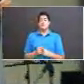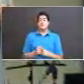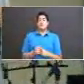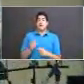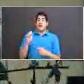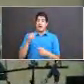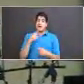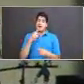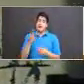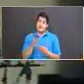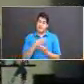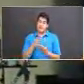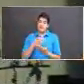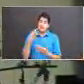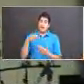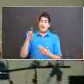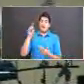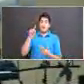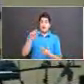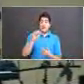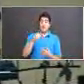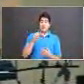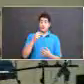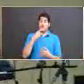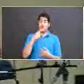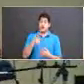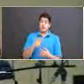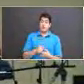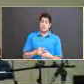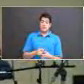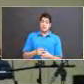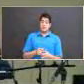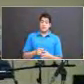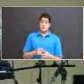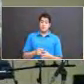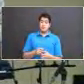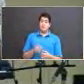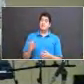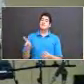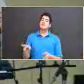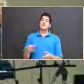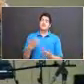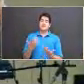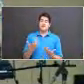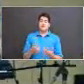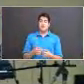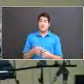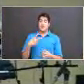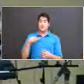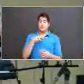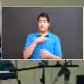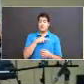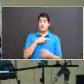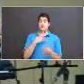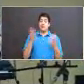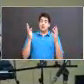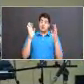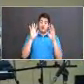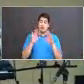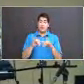Ah, pero eso sí lo decimos. Ah, sí, son pecadores. ¿Y qué si lo que idolatramos es un grupo